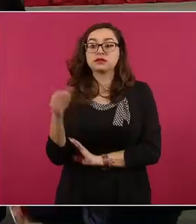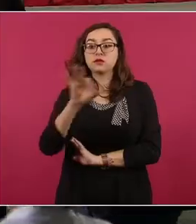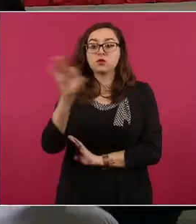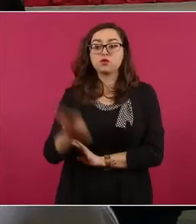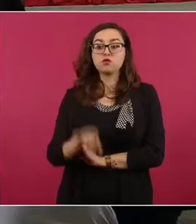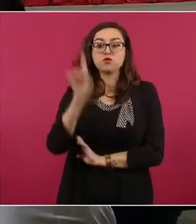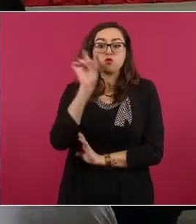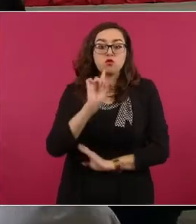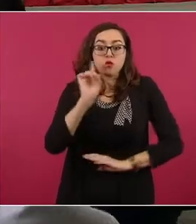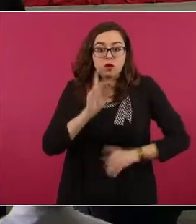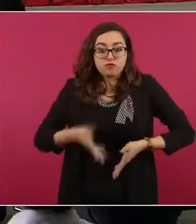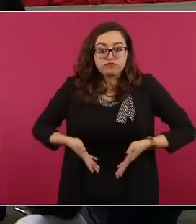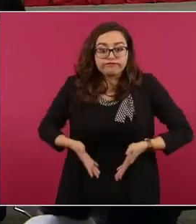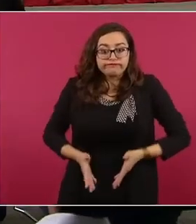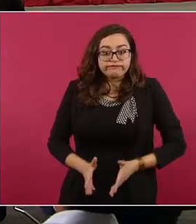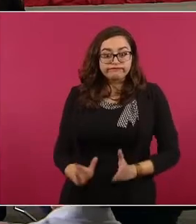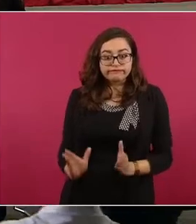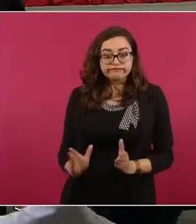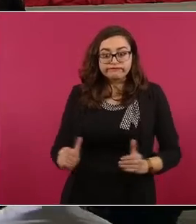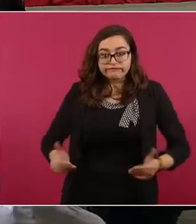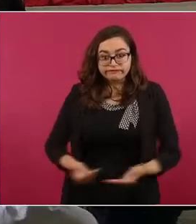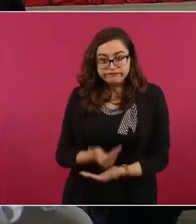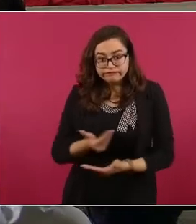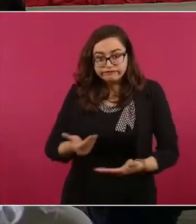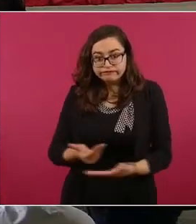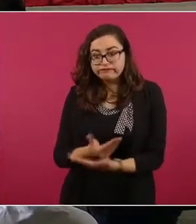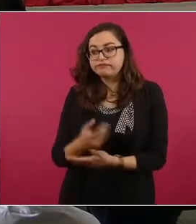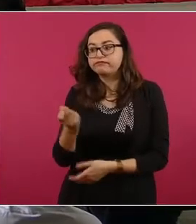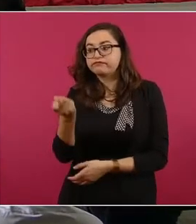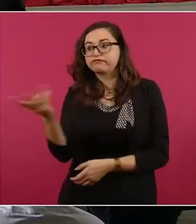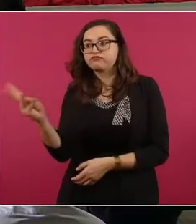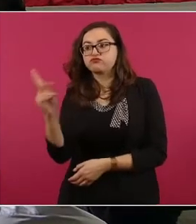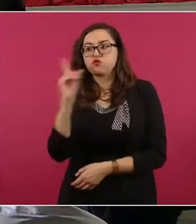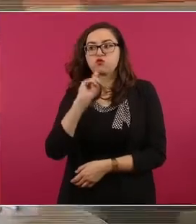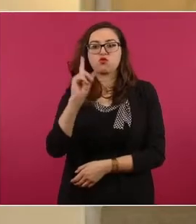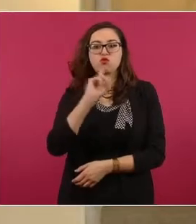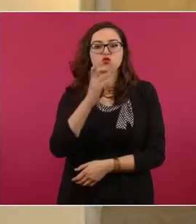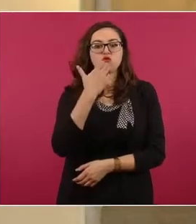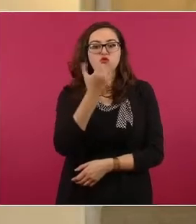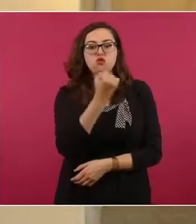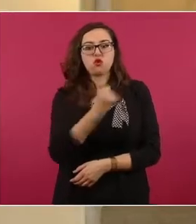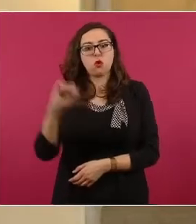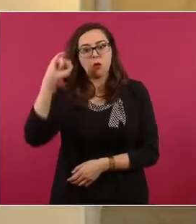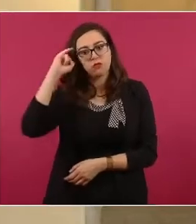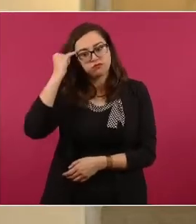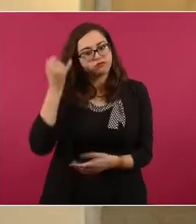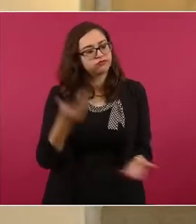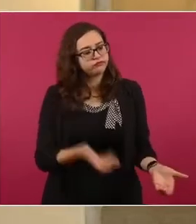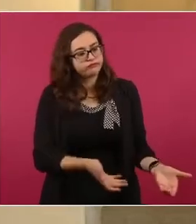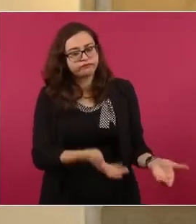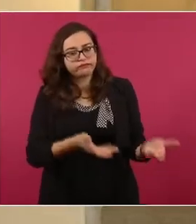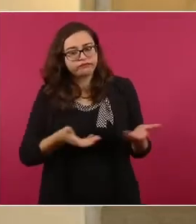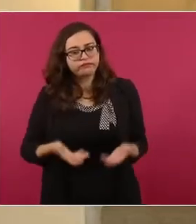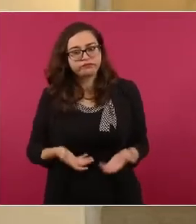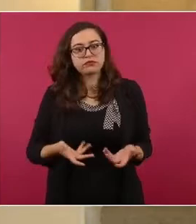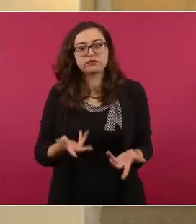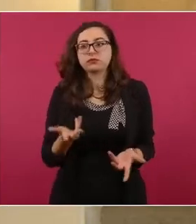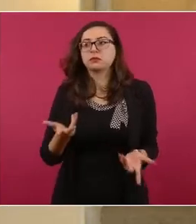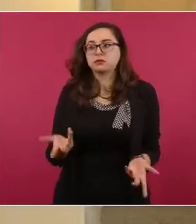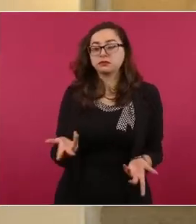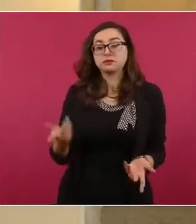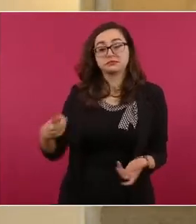tipo de expertise de expertas tradicionales. En la que sigue se